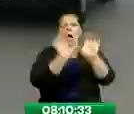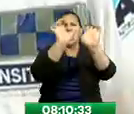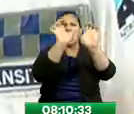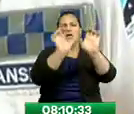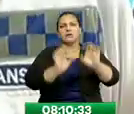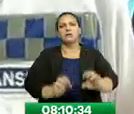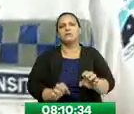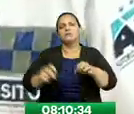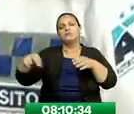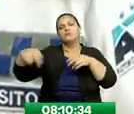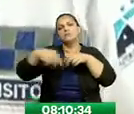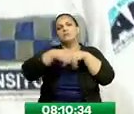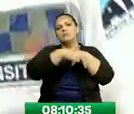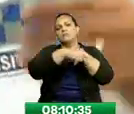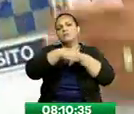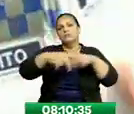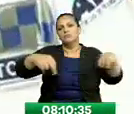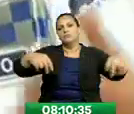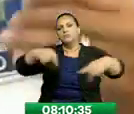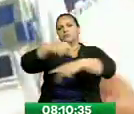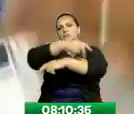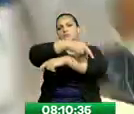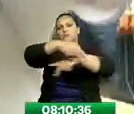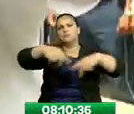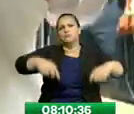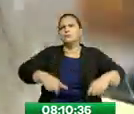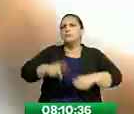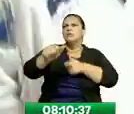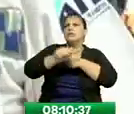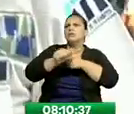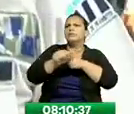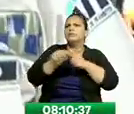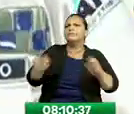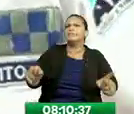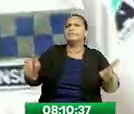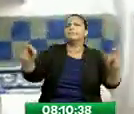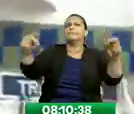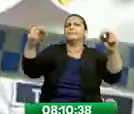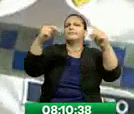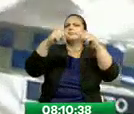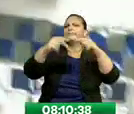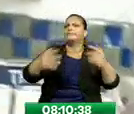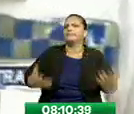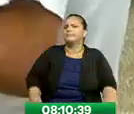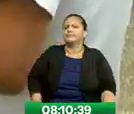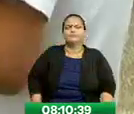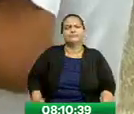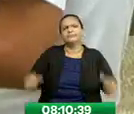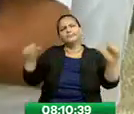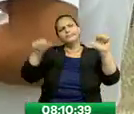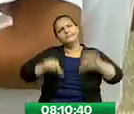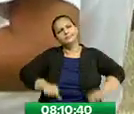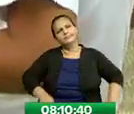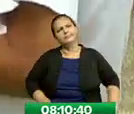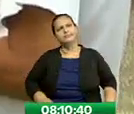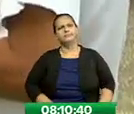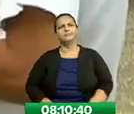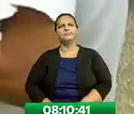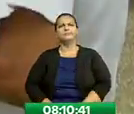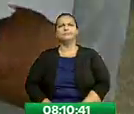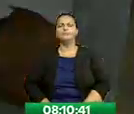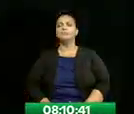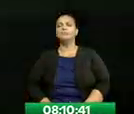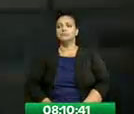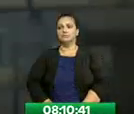un muro para poder cruzar y teniendo un paso peatonal a 300 metros, o sea, eso no se puede aceptar. En tanto, la seguridad